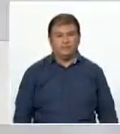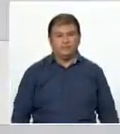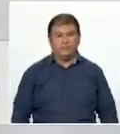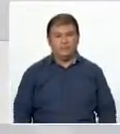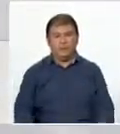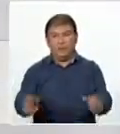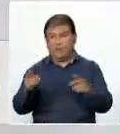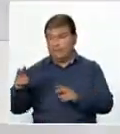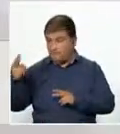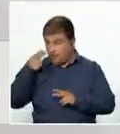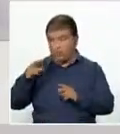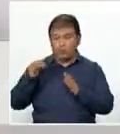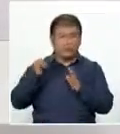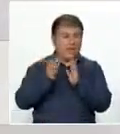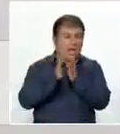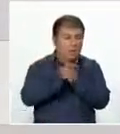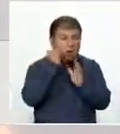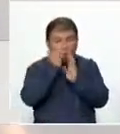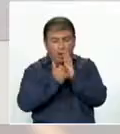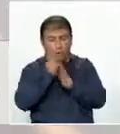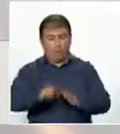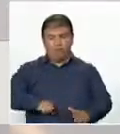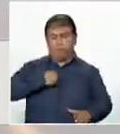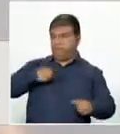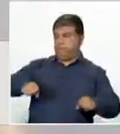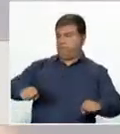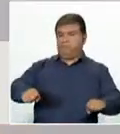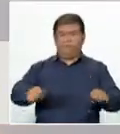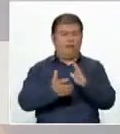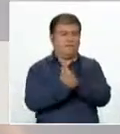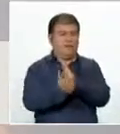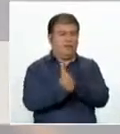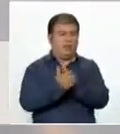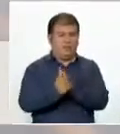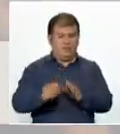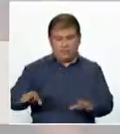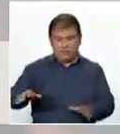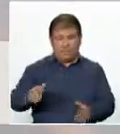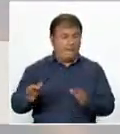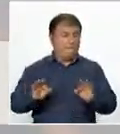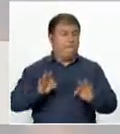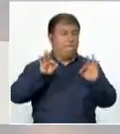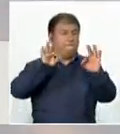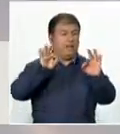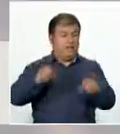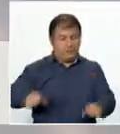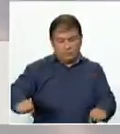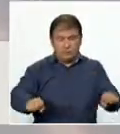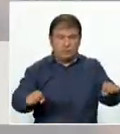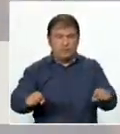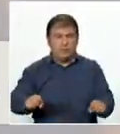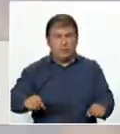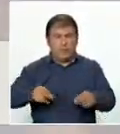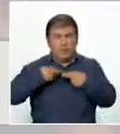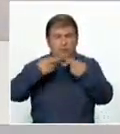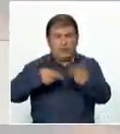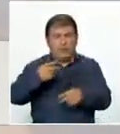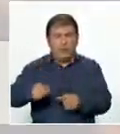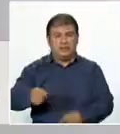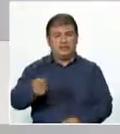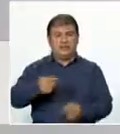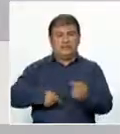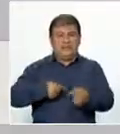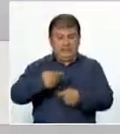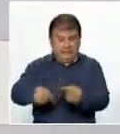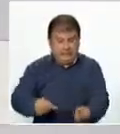Pidió a sus amigos que lo grabaran mientras presumía frente a ellos haciendo una peligrosa maniobra, pero el resultado pudo terminar en